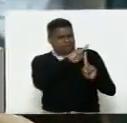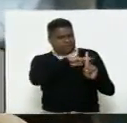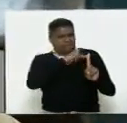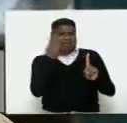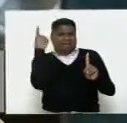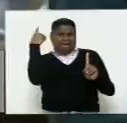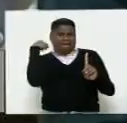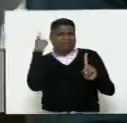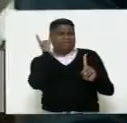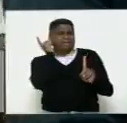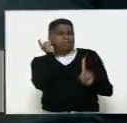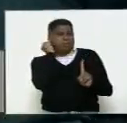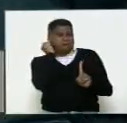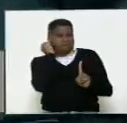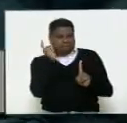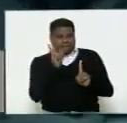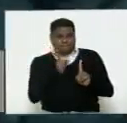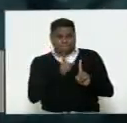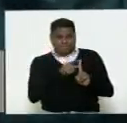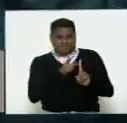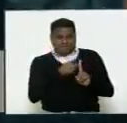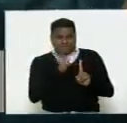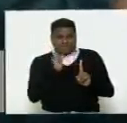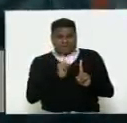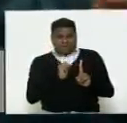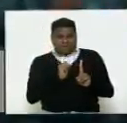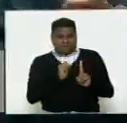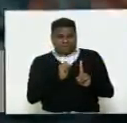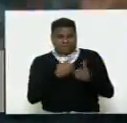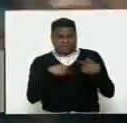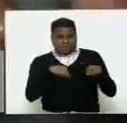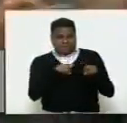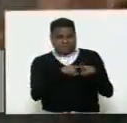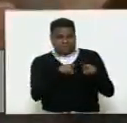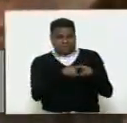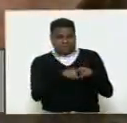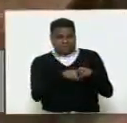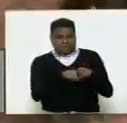de la mujer, le di